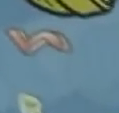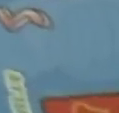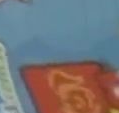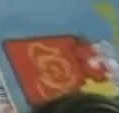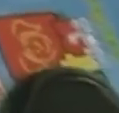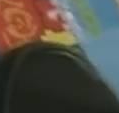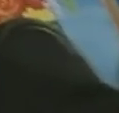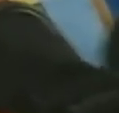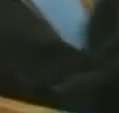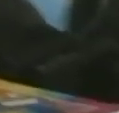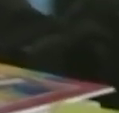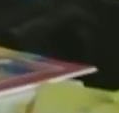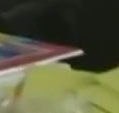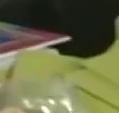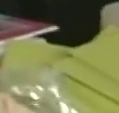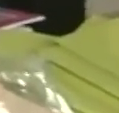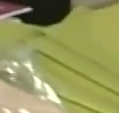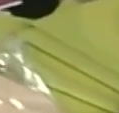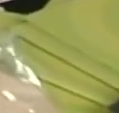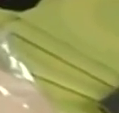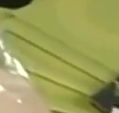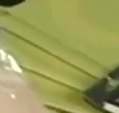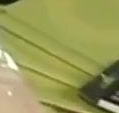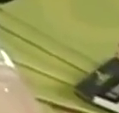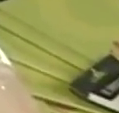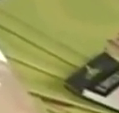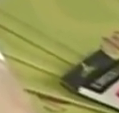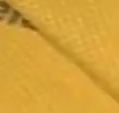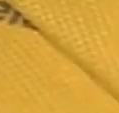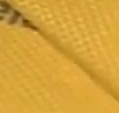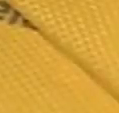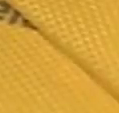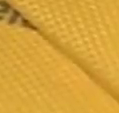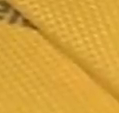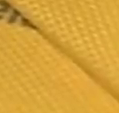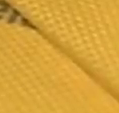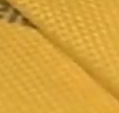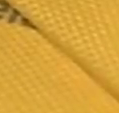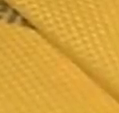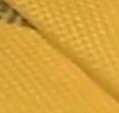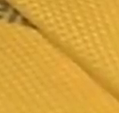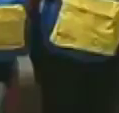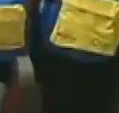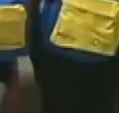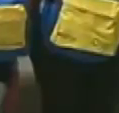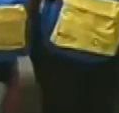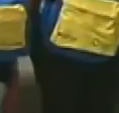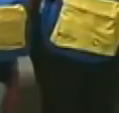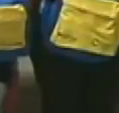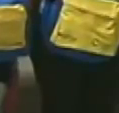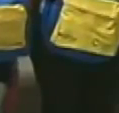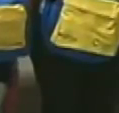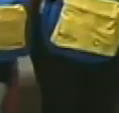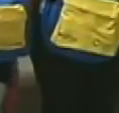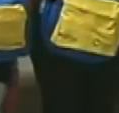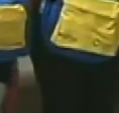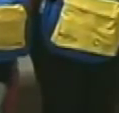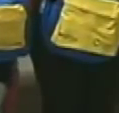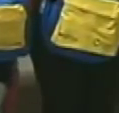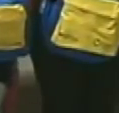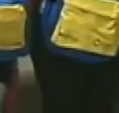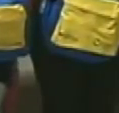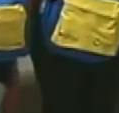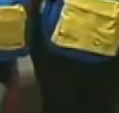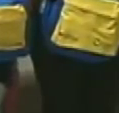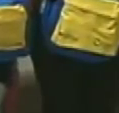estamos recibiendo una dotación que va a cubrir a más de 350 mil estudiantes. En este momento tenemos a la